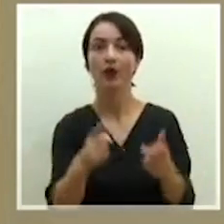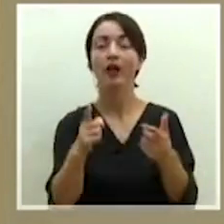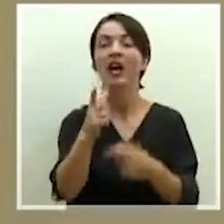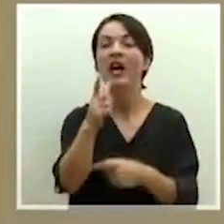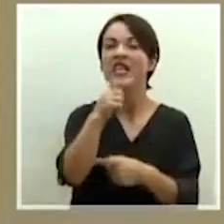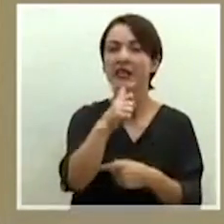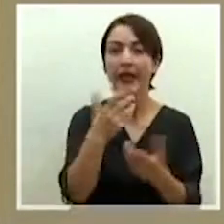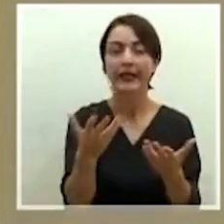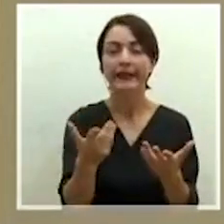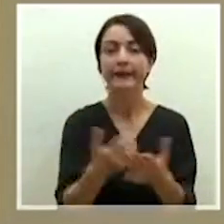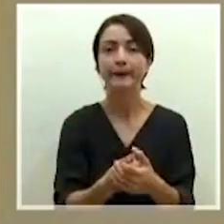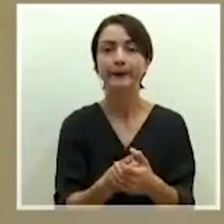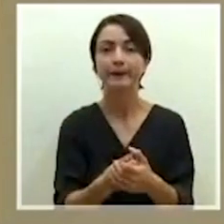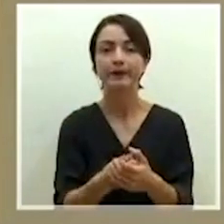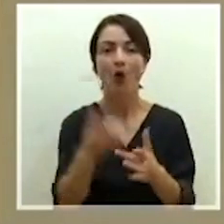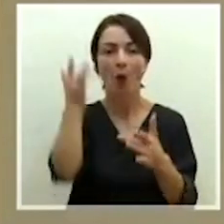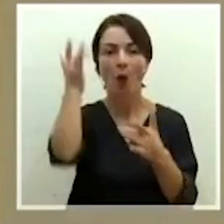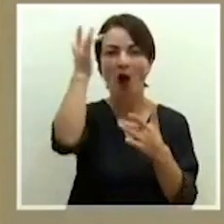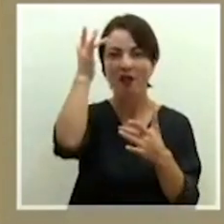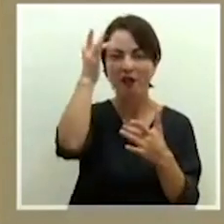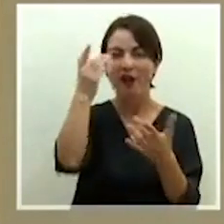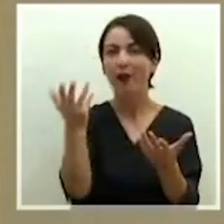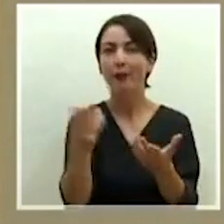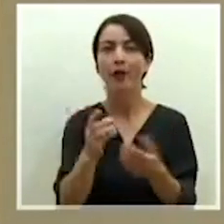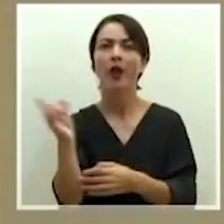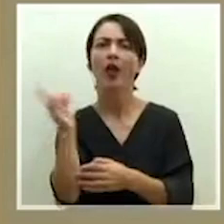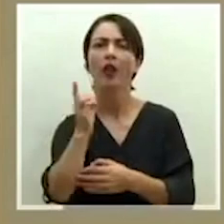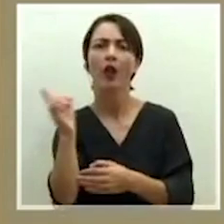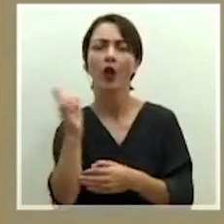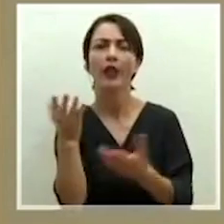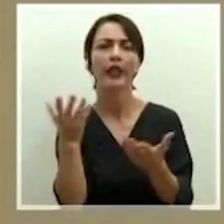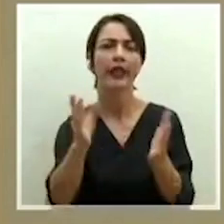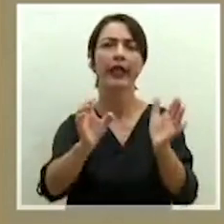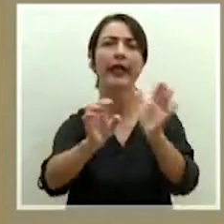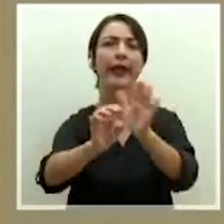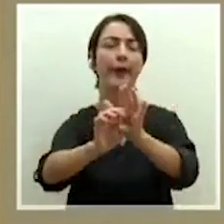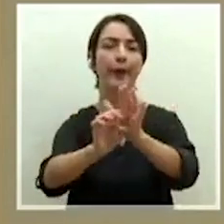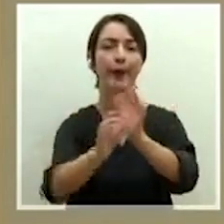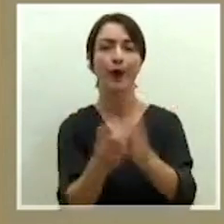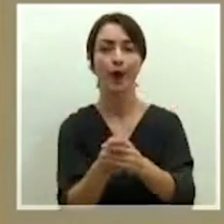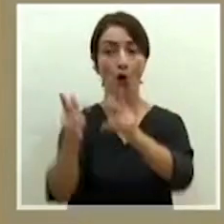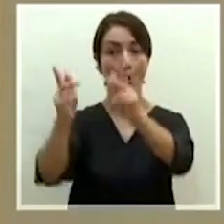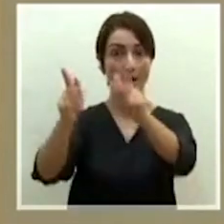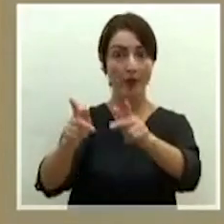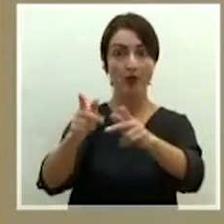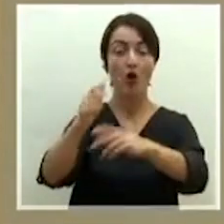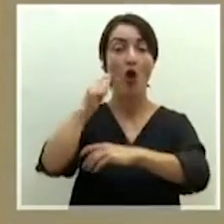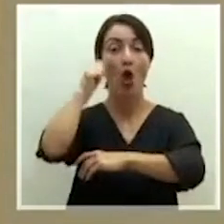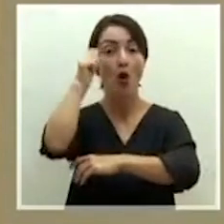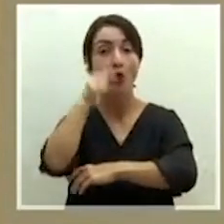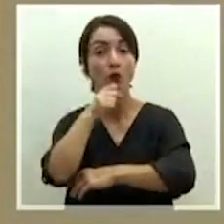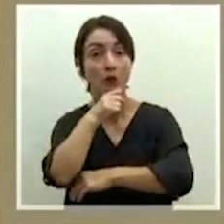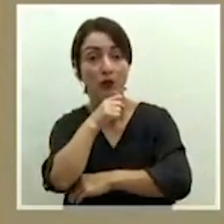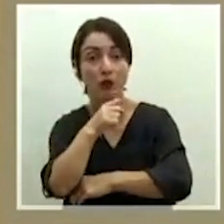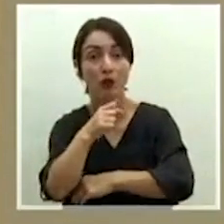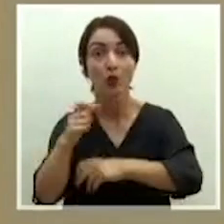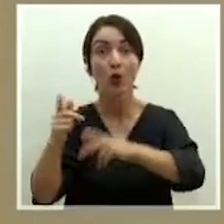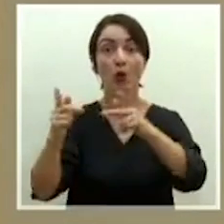mostrando síntomas, dónde hay, por ejemplo, una persona, un adulto mayor o alguien que